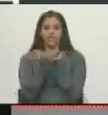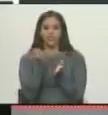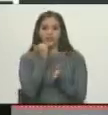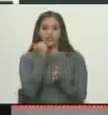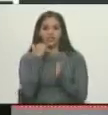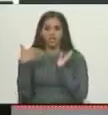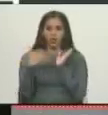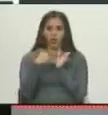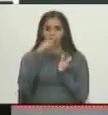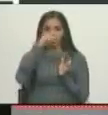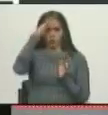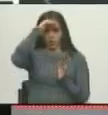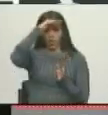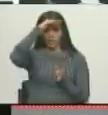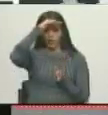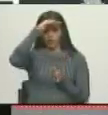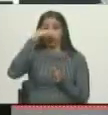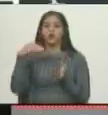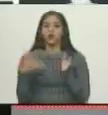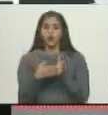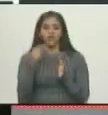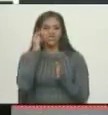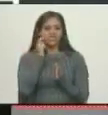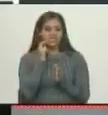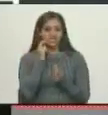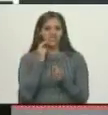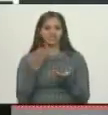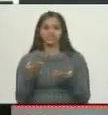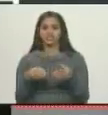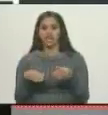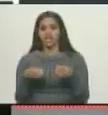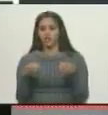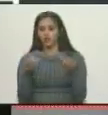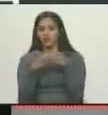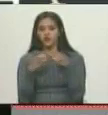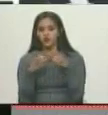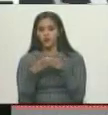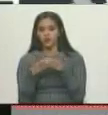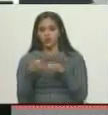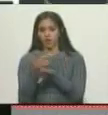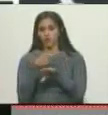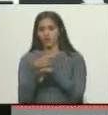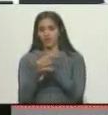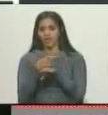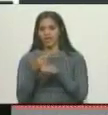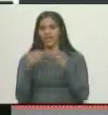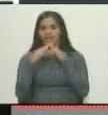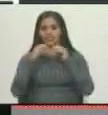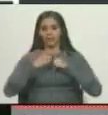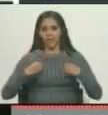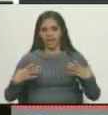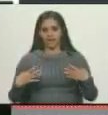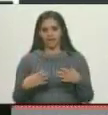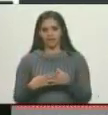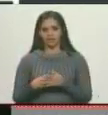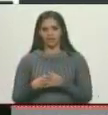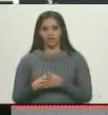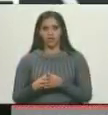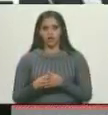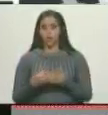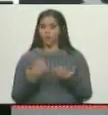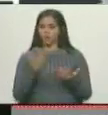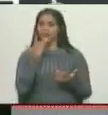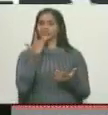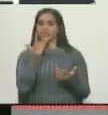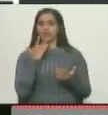Trump, contra los fascistas y del Ku Klux Klan que gobierna la Casa Blanca. Con valentía, con coraje. Vamos, yo